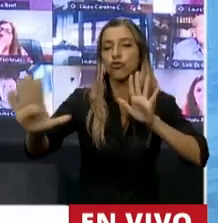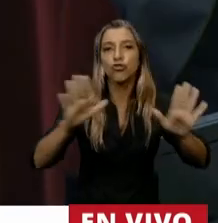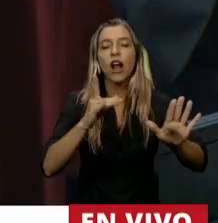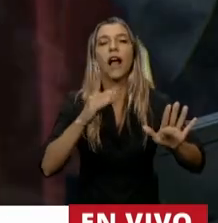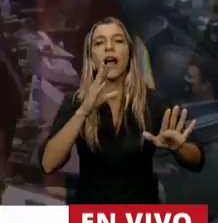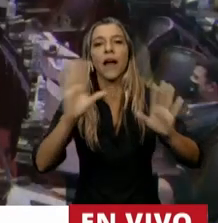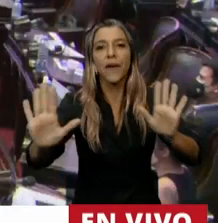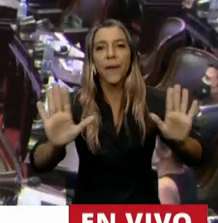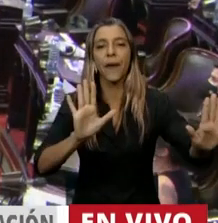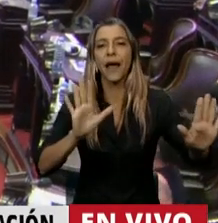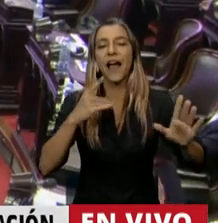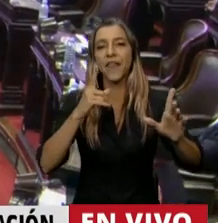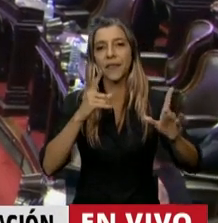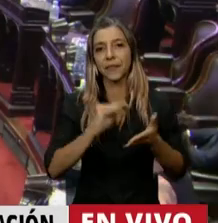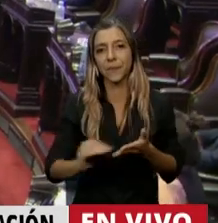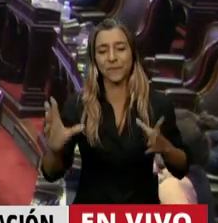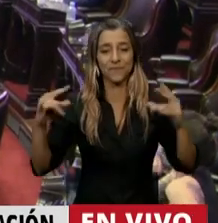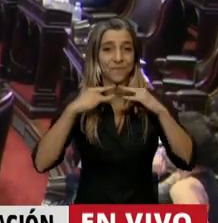Diputado.